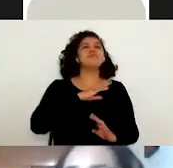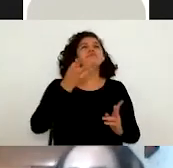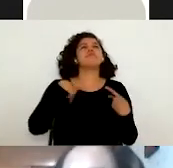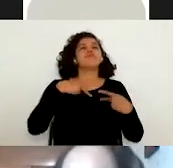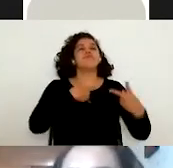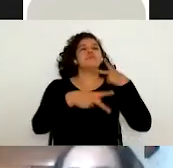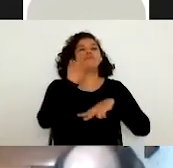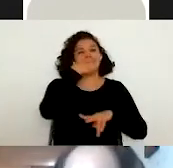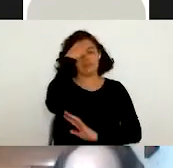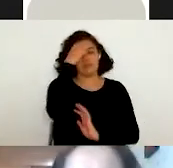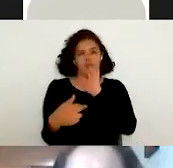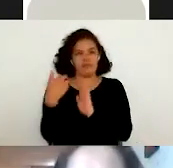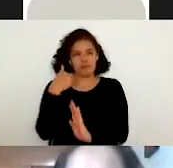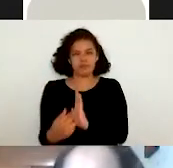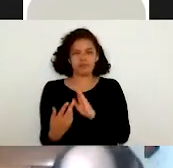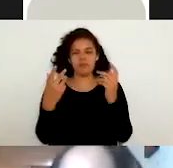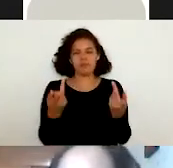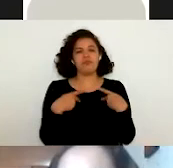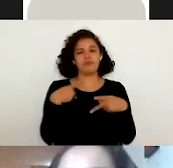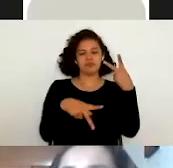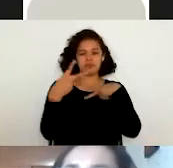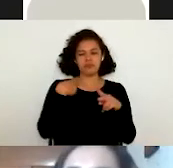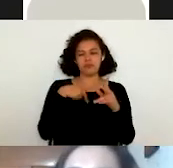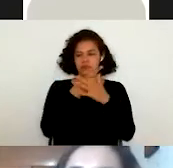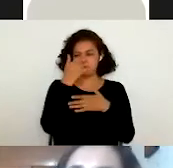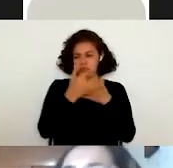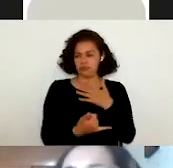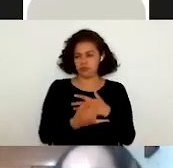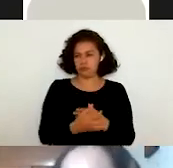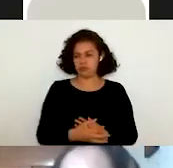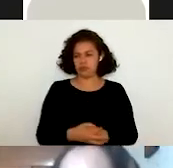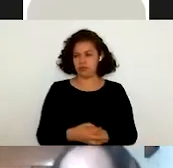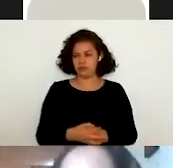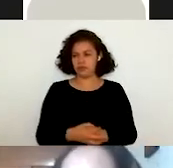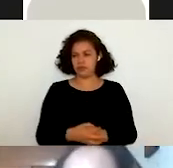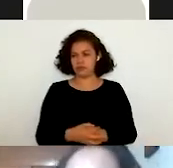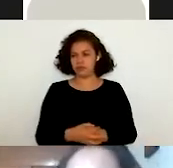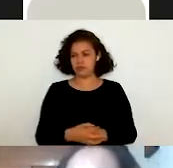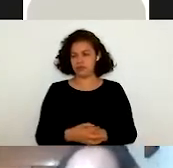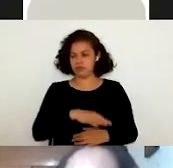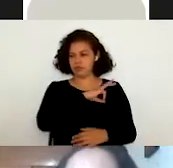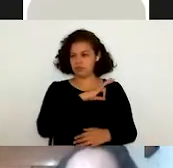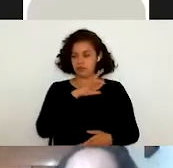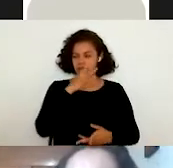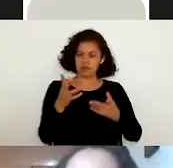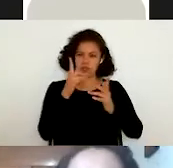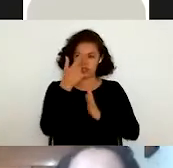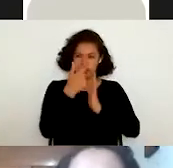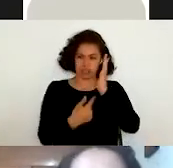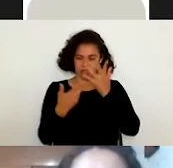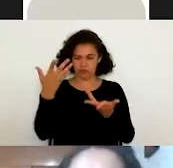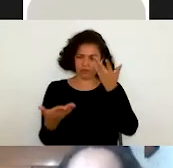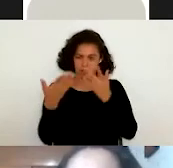A los talleres o la asistencia de la población al proyecto, podemos tener una lista de cotejo, ¿no? Una lista que nos